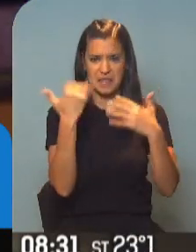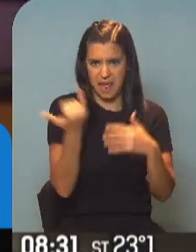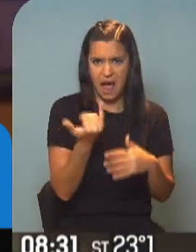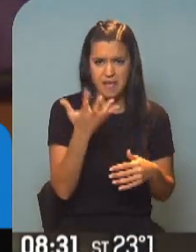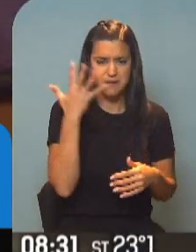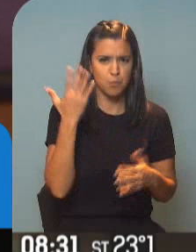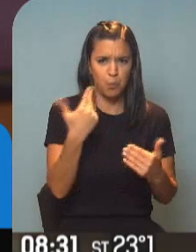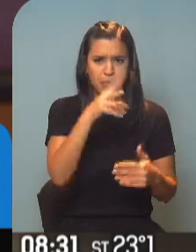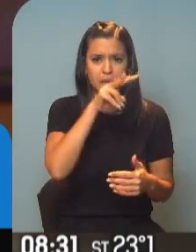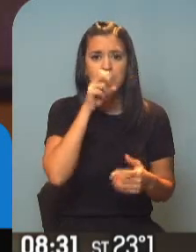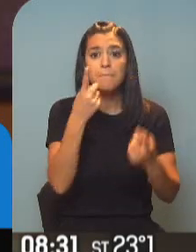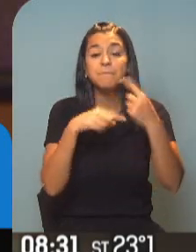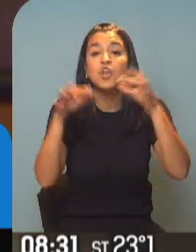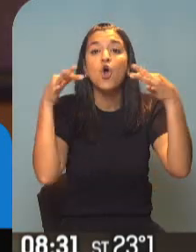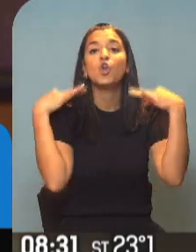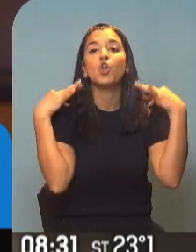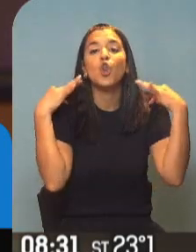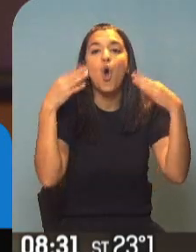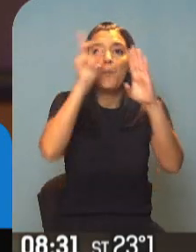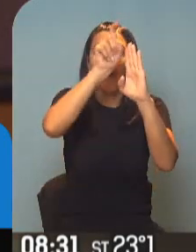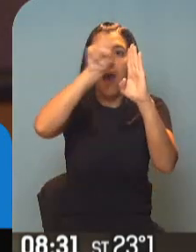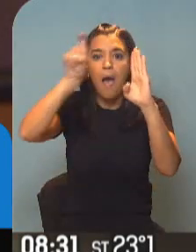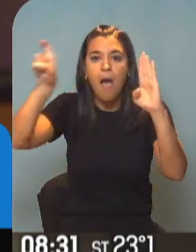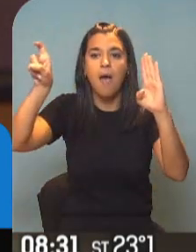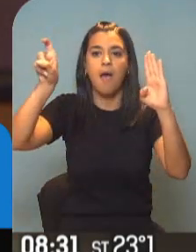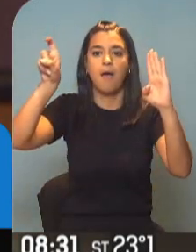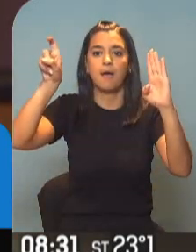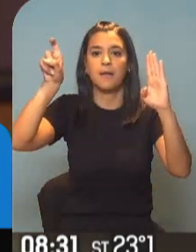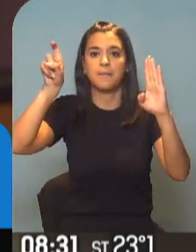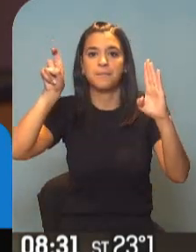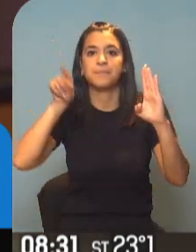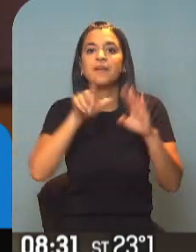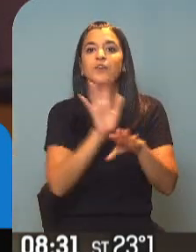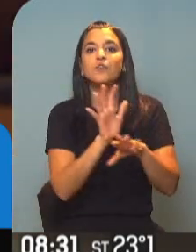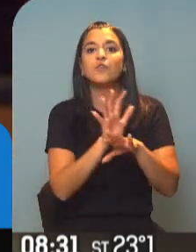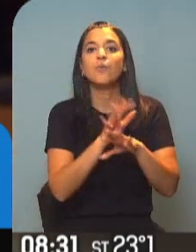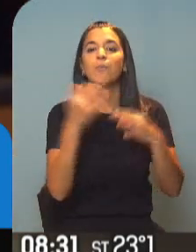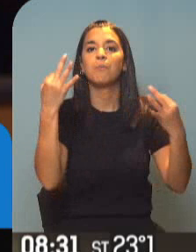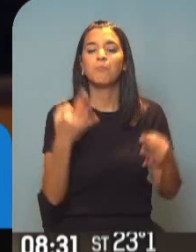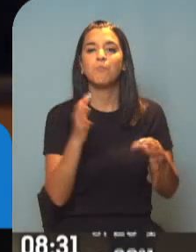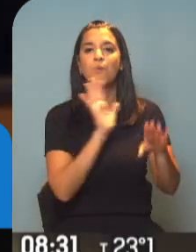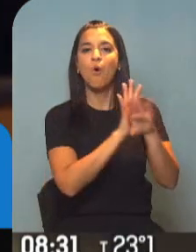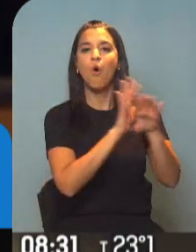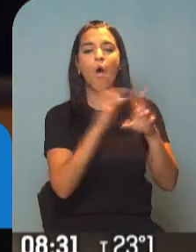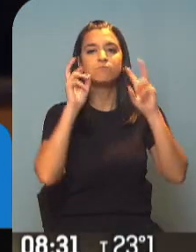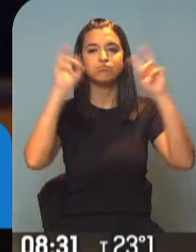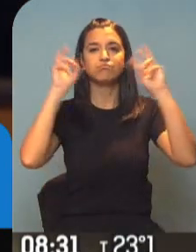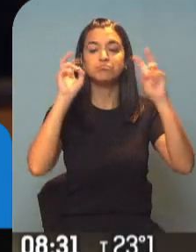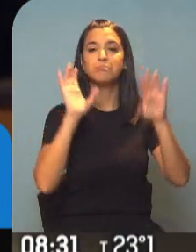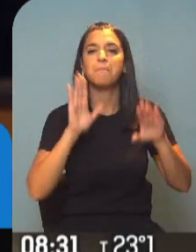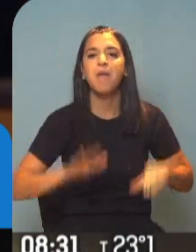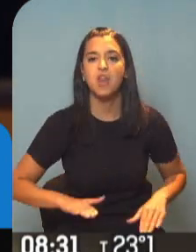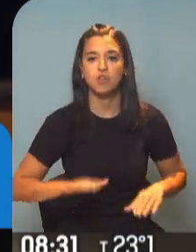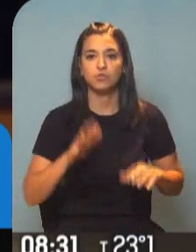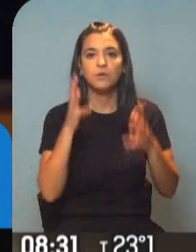pero la ropa del placard y cosas por el estilo hace un excelente aislante acústico y además el